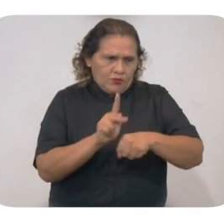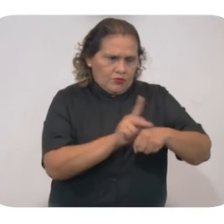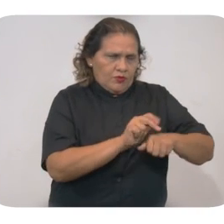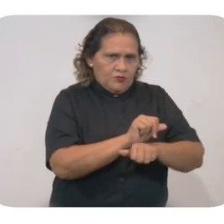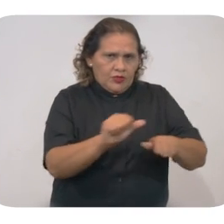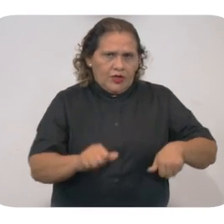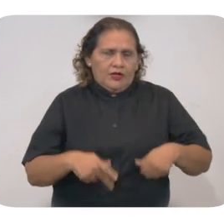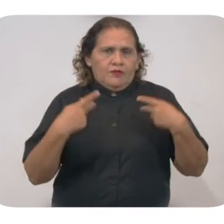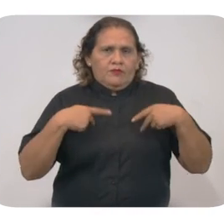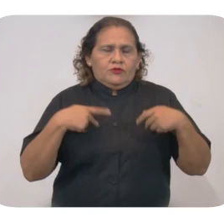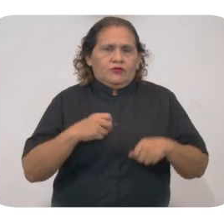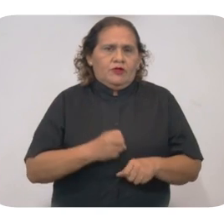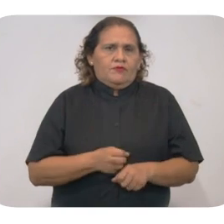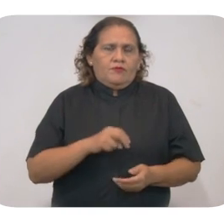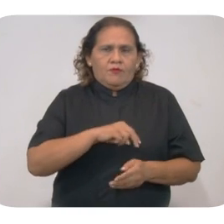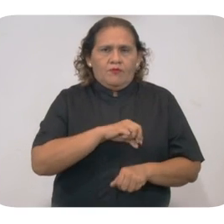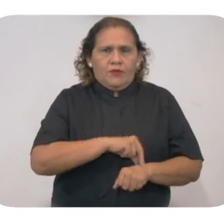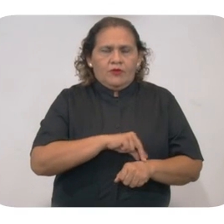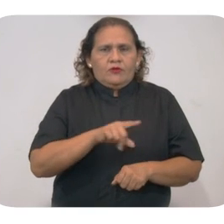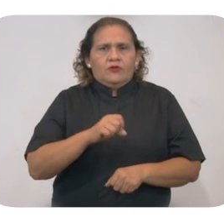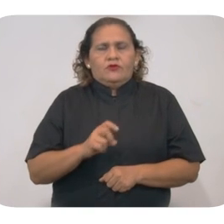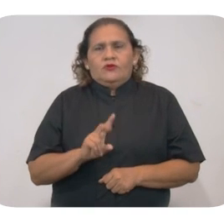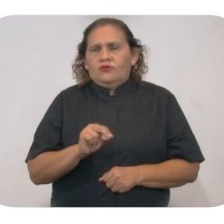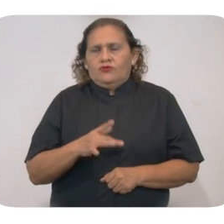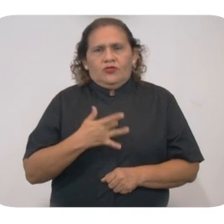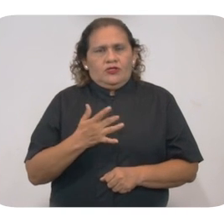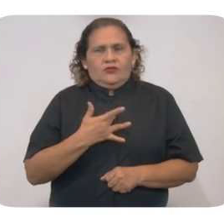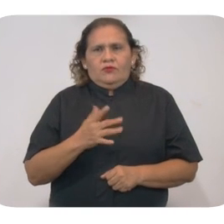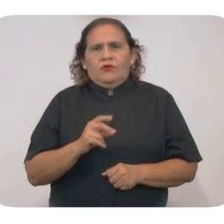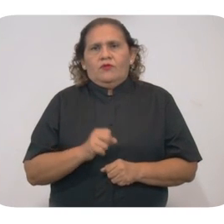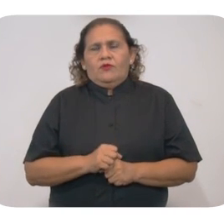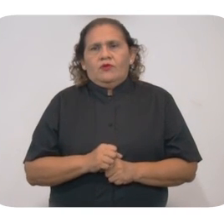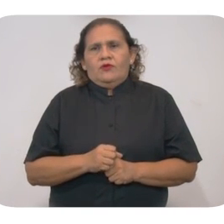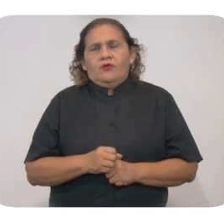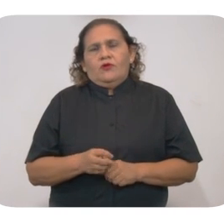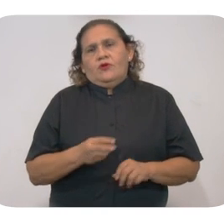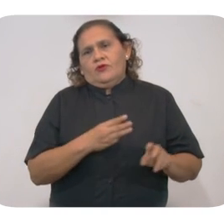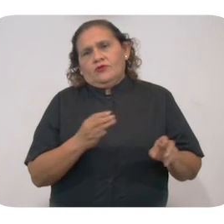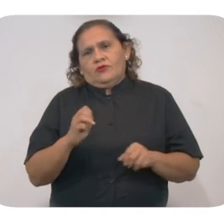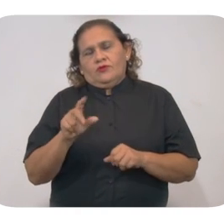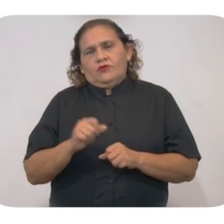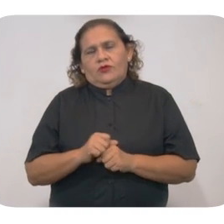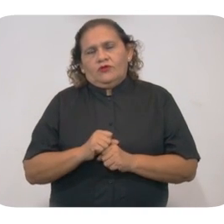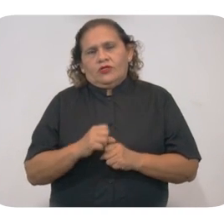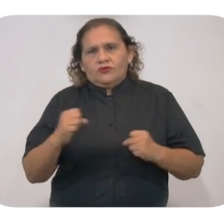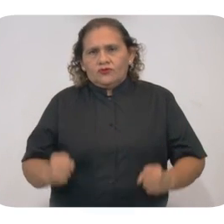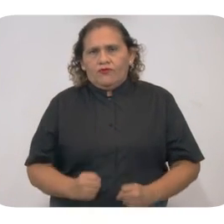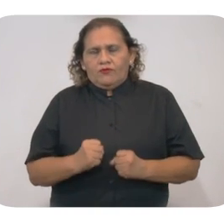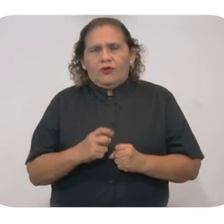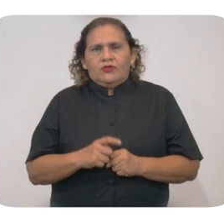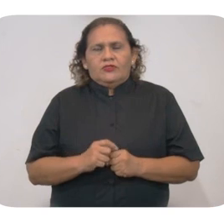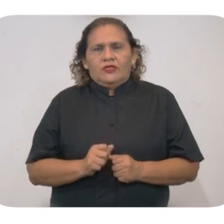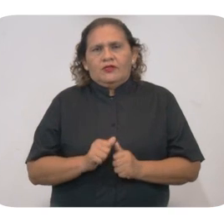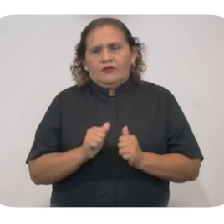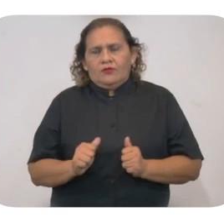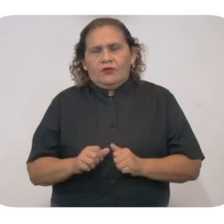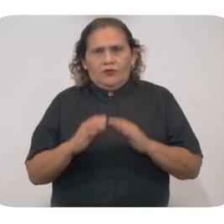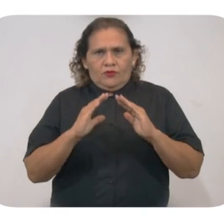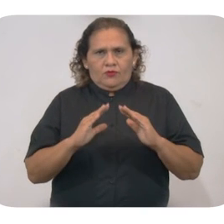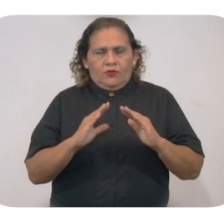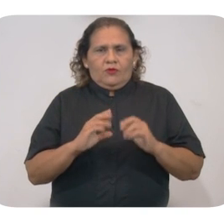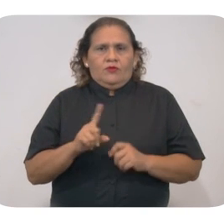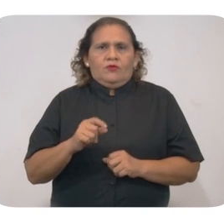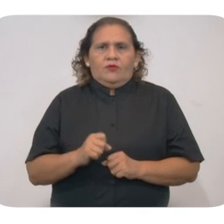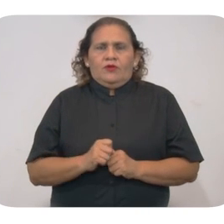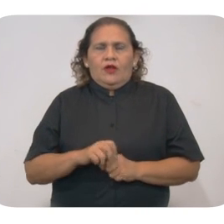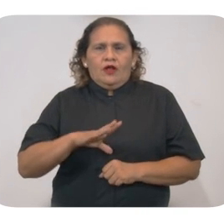la Secretaría de Salud de Yucatán. Presentan síntomas leves. 310 de los casos confirmados están hospitalizados y en aislamiento total.